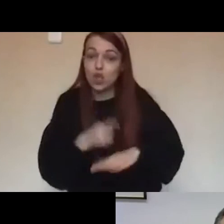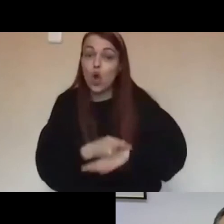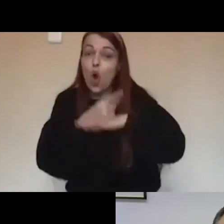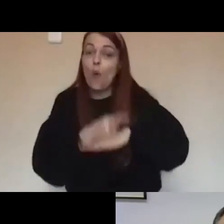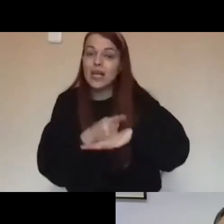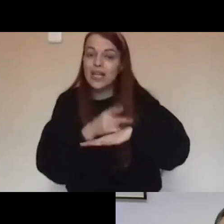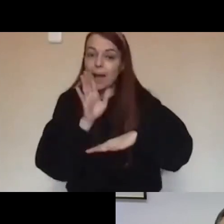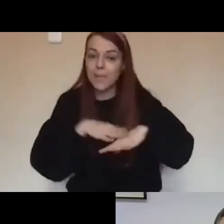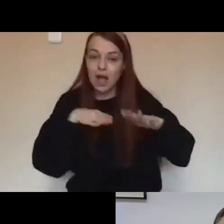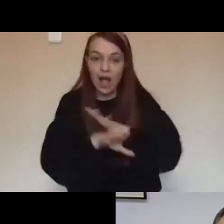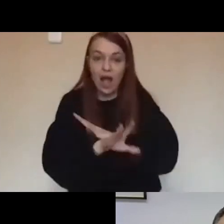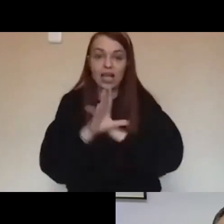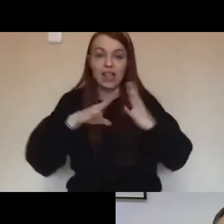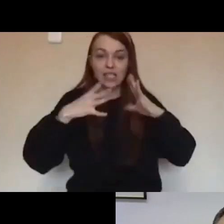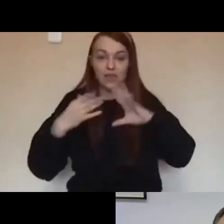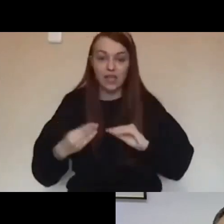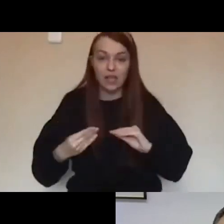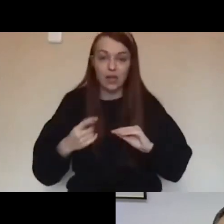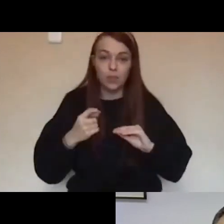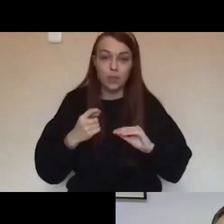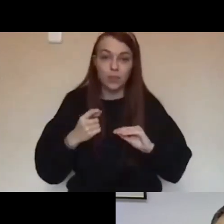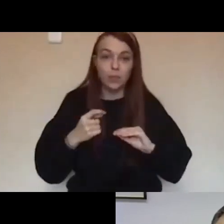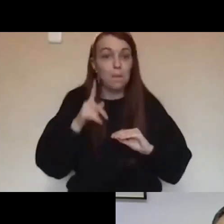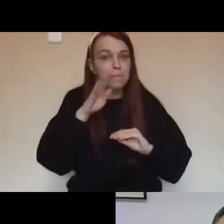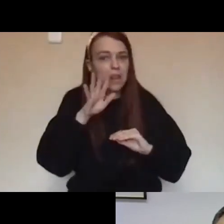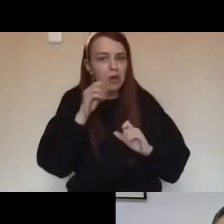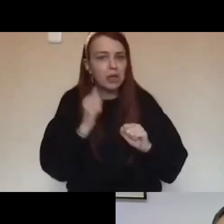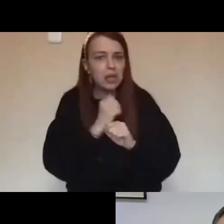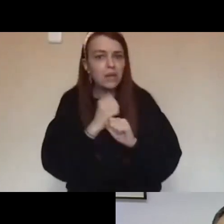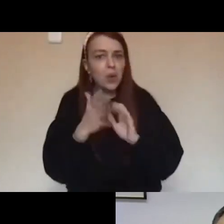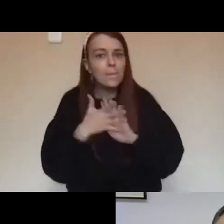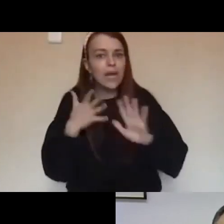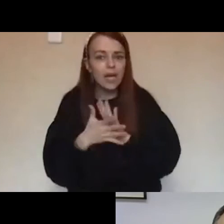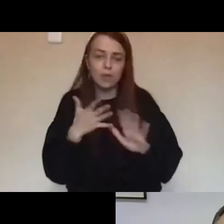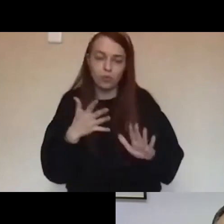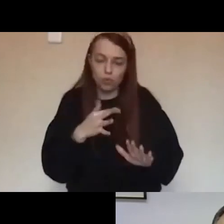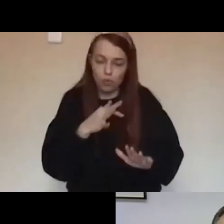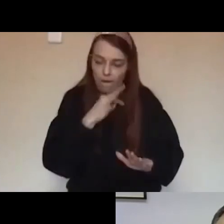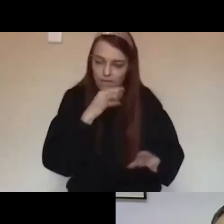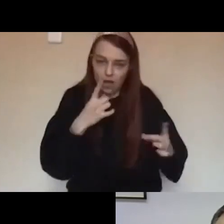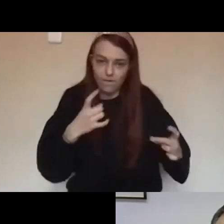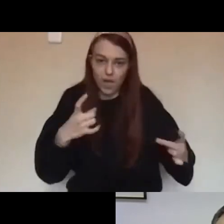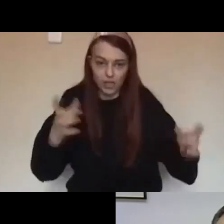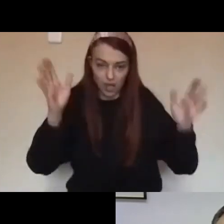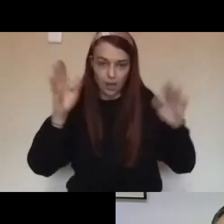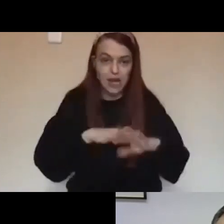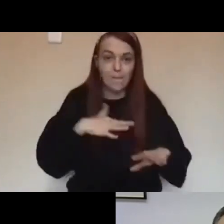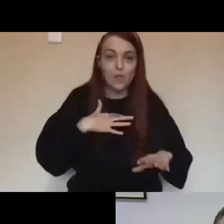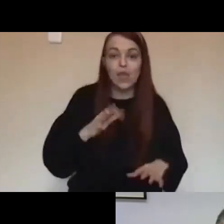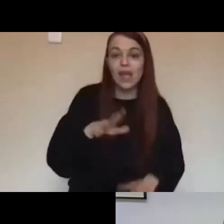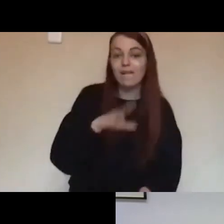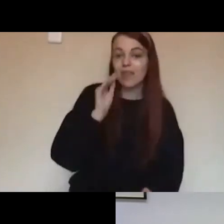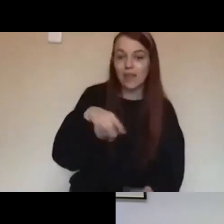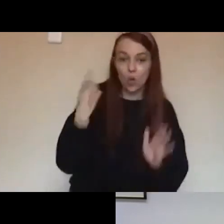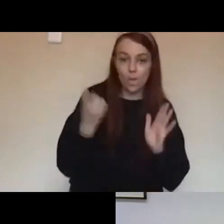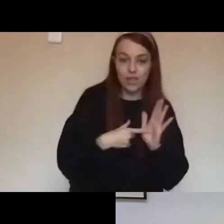accesibilidad, esto se ha ido moviendo un poco más rápido, pero aún así falta mucho que podamos entenderlo de una